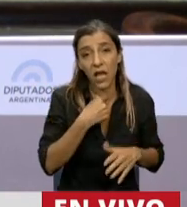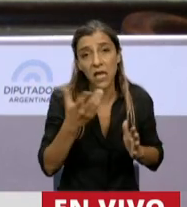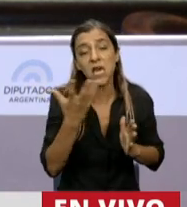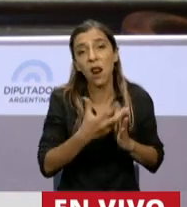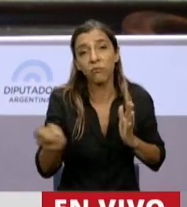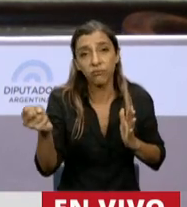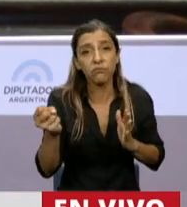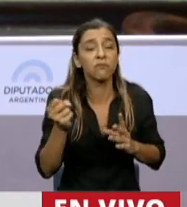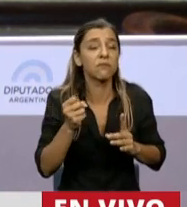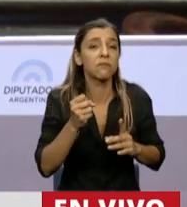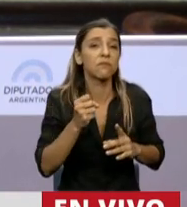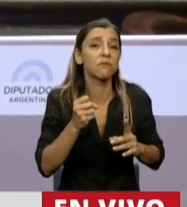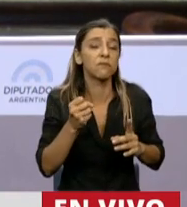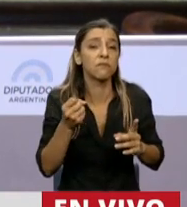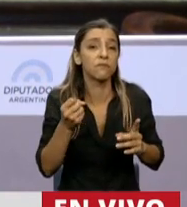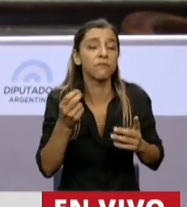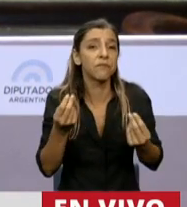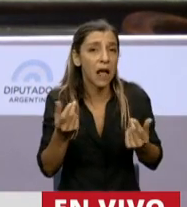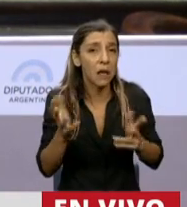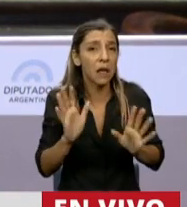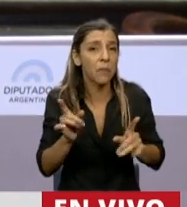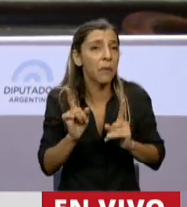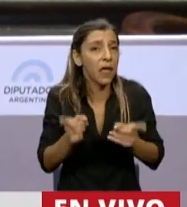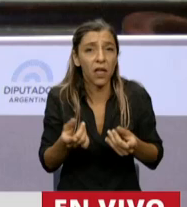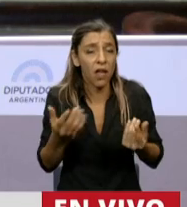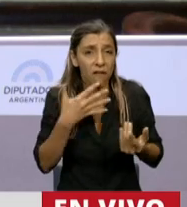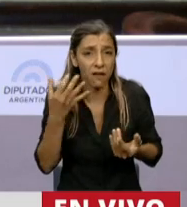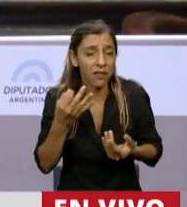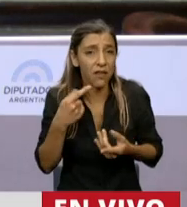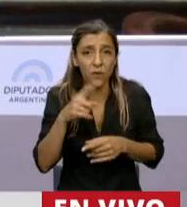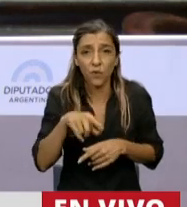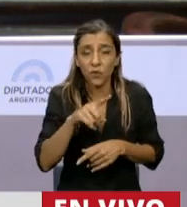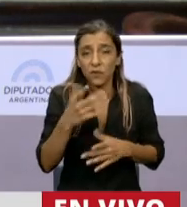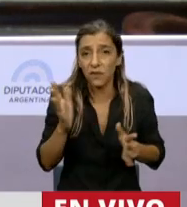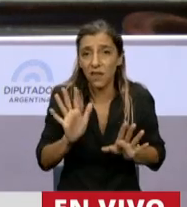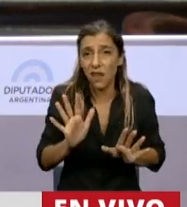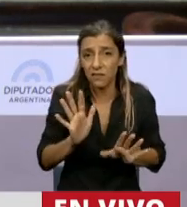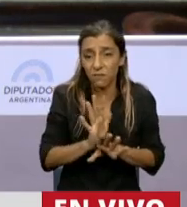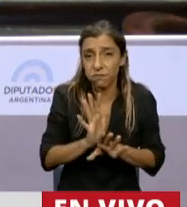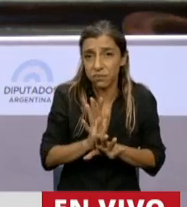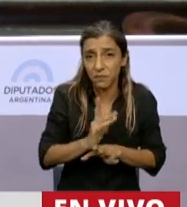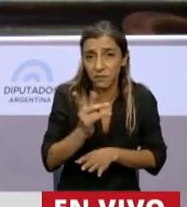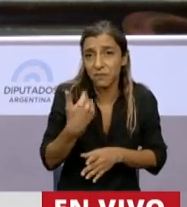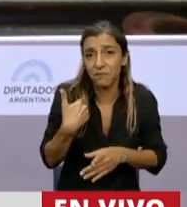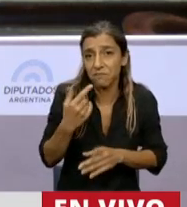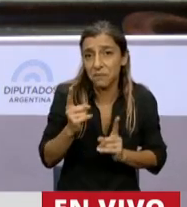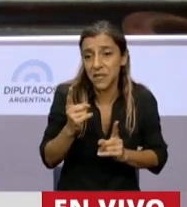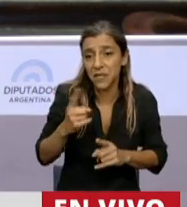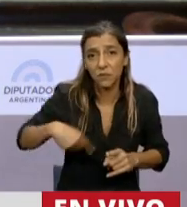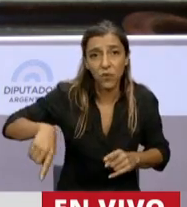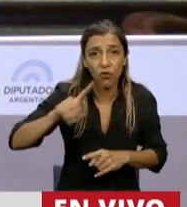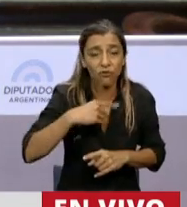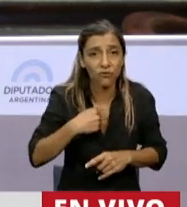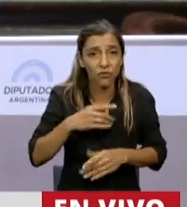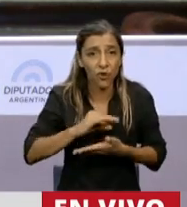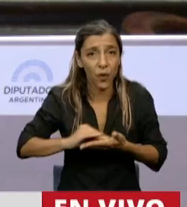a diputados que representan a los ciudadanos porteños. Me llama la atención, digo, tal